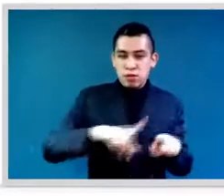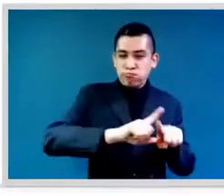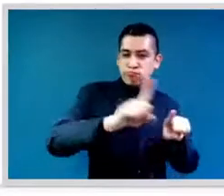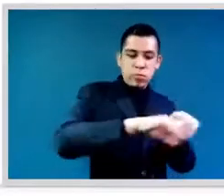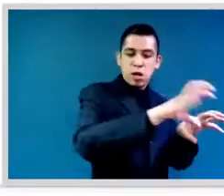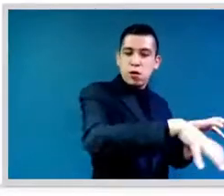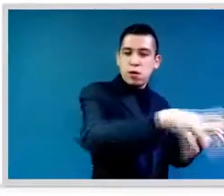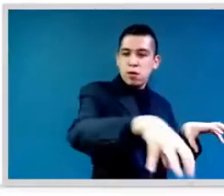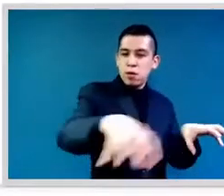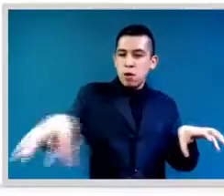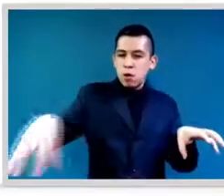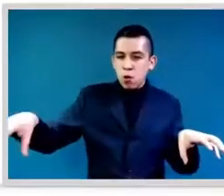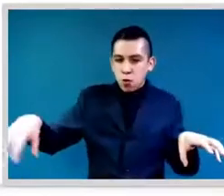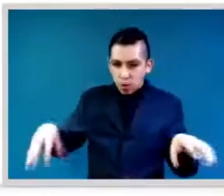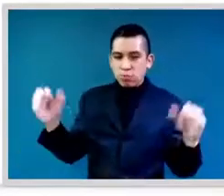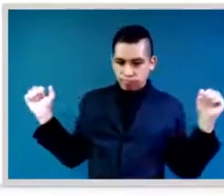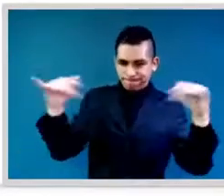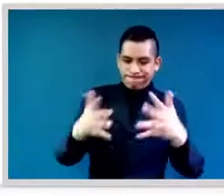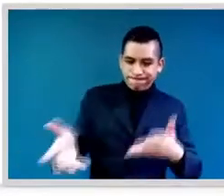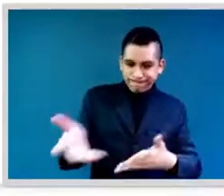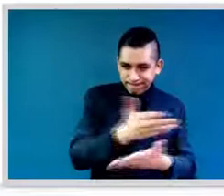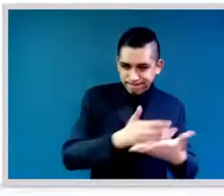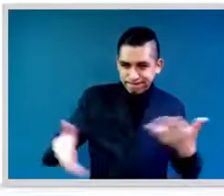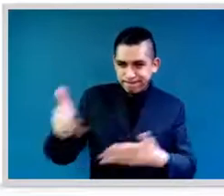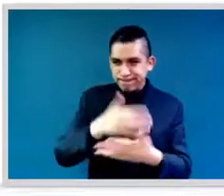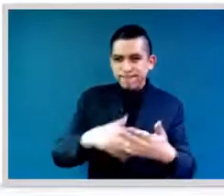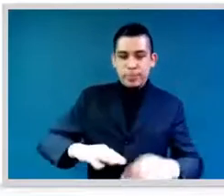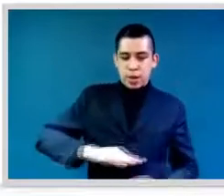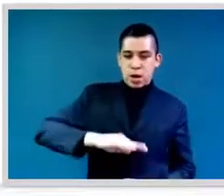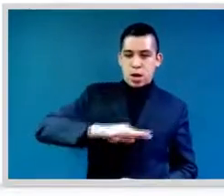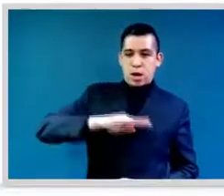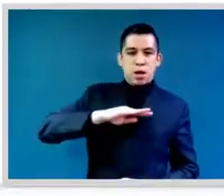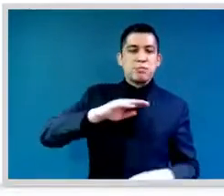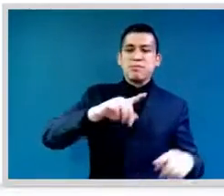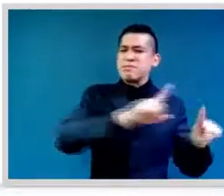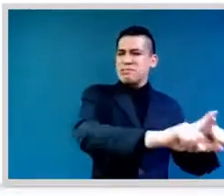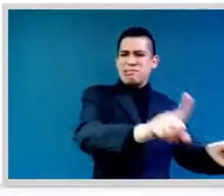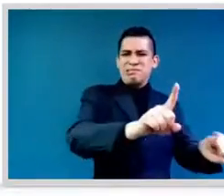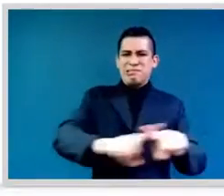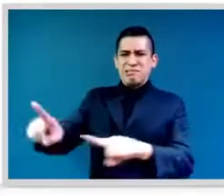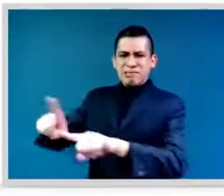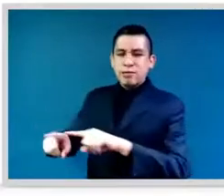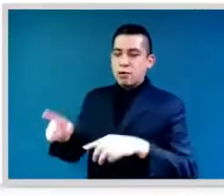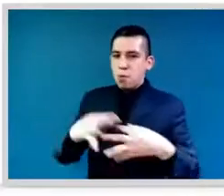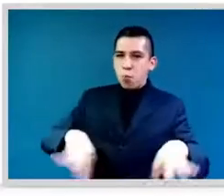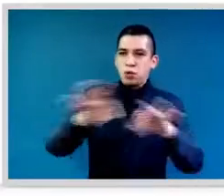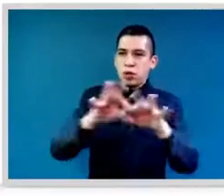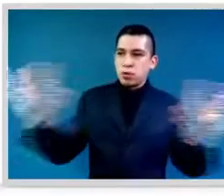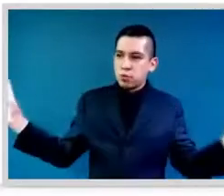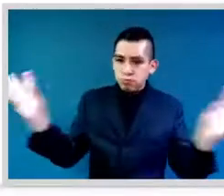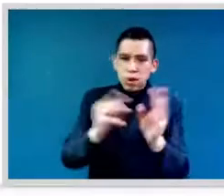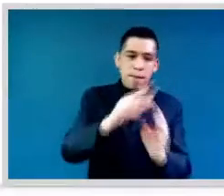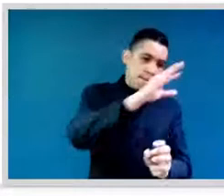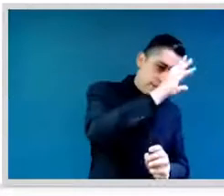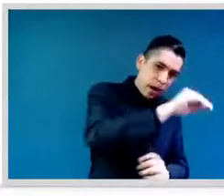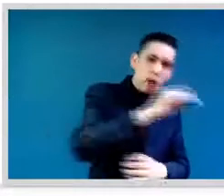e intergeneracional, como lo estamos viendo, para la igualdad de género. Sus protagonistas